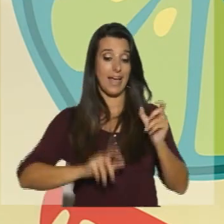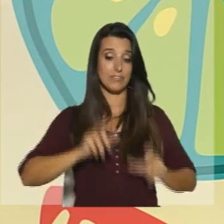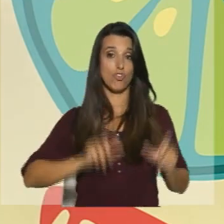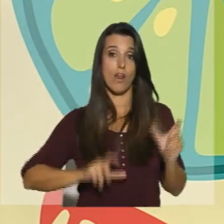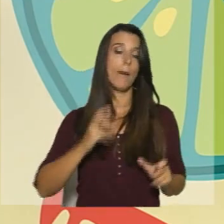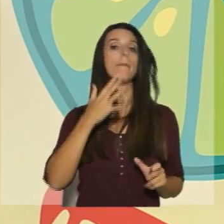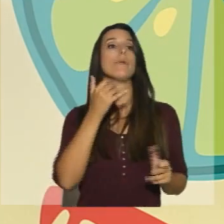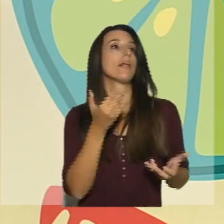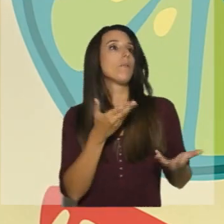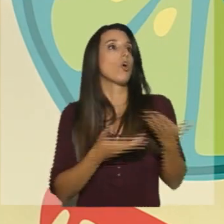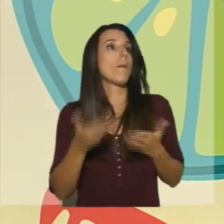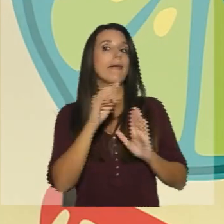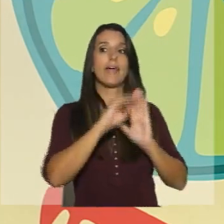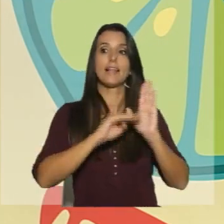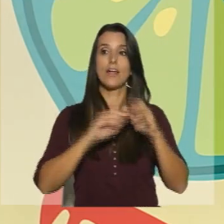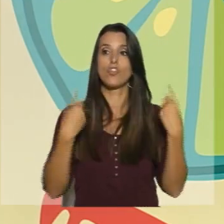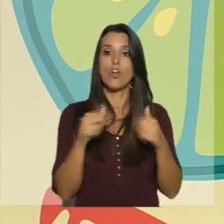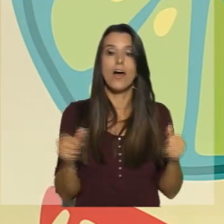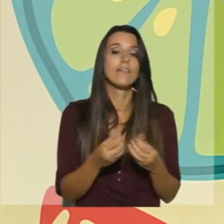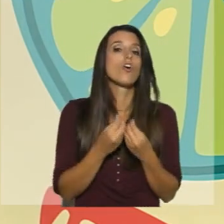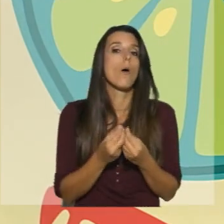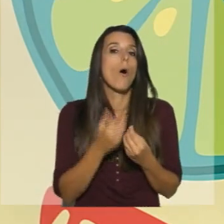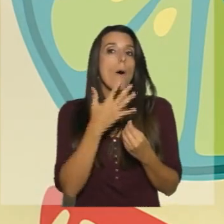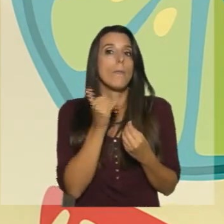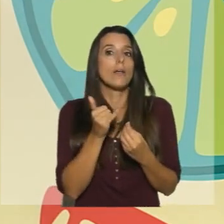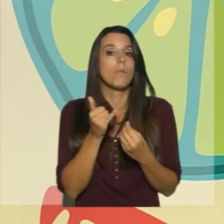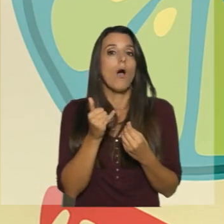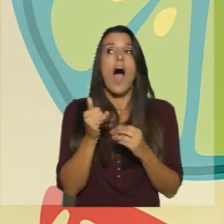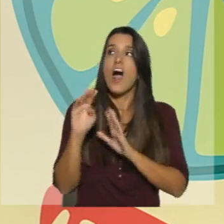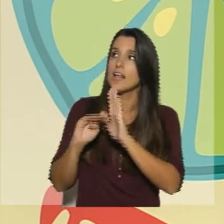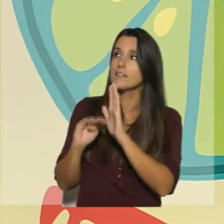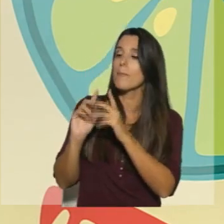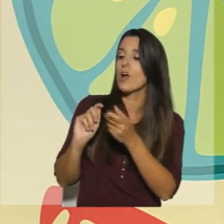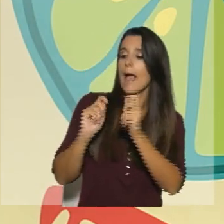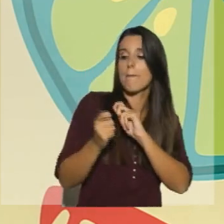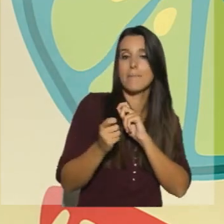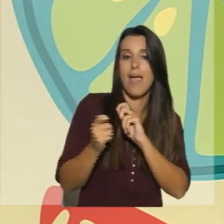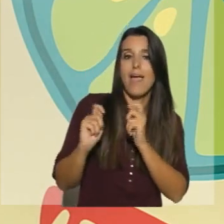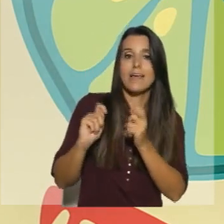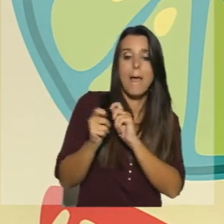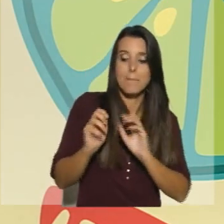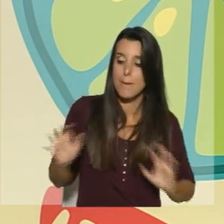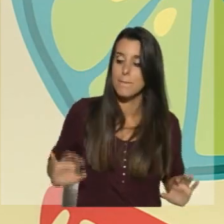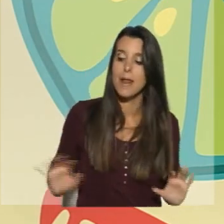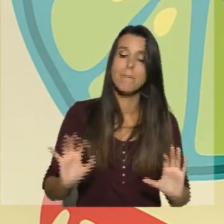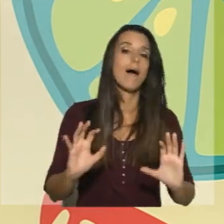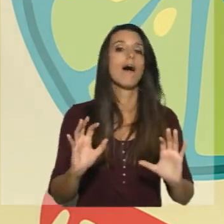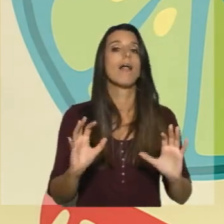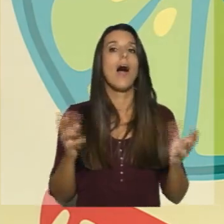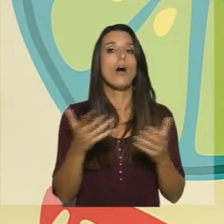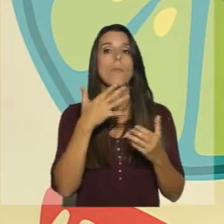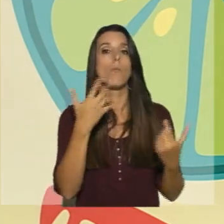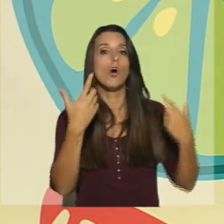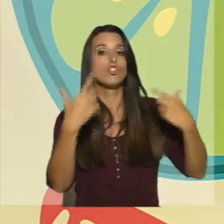que comparte las recetas que nosotros hacemos como repicándolas, haciéndolas, preparándolas. En este caso, una carrot